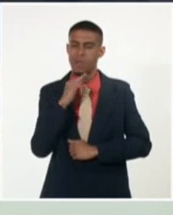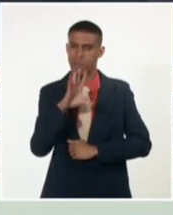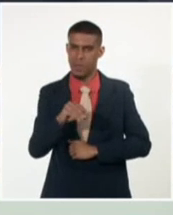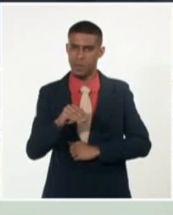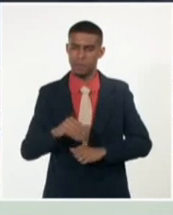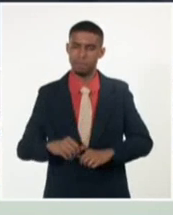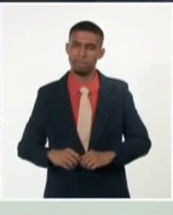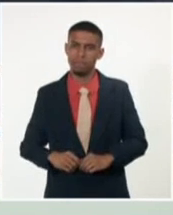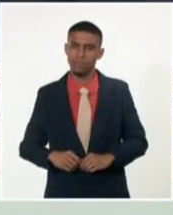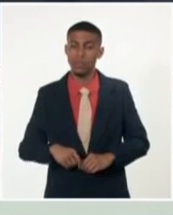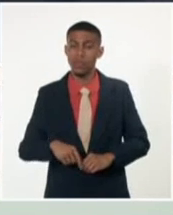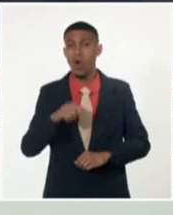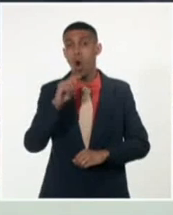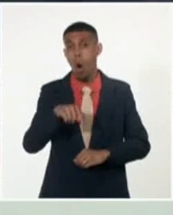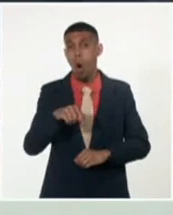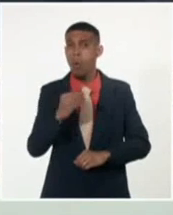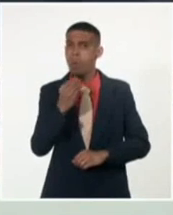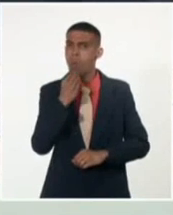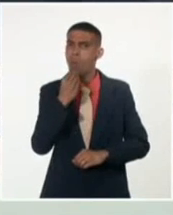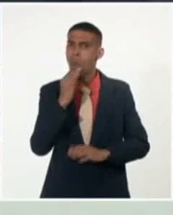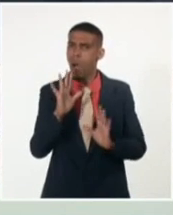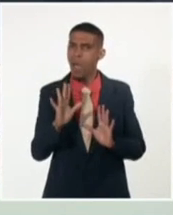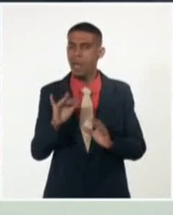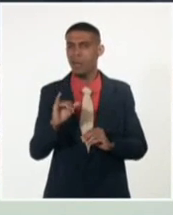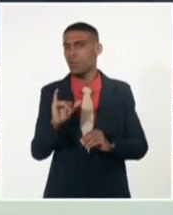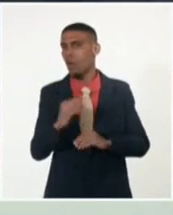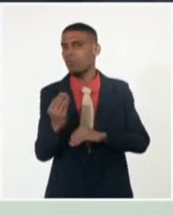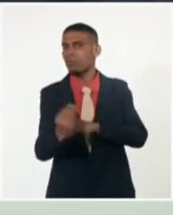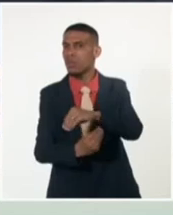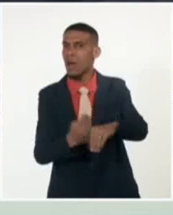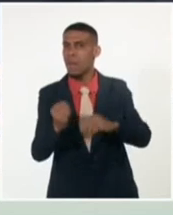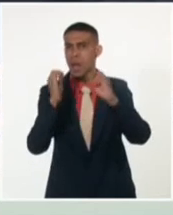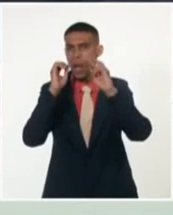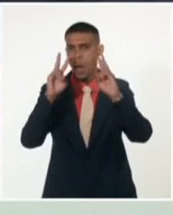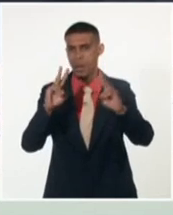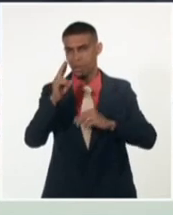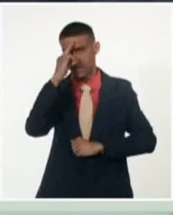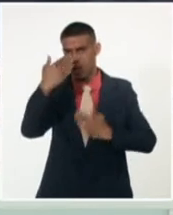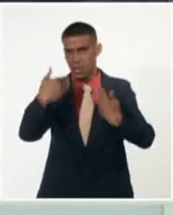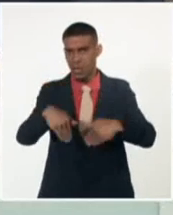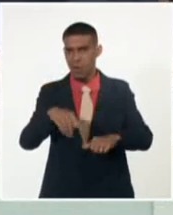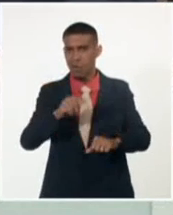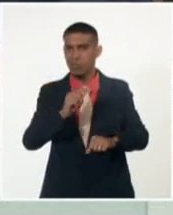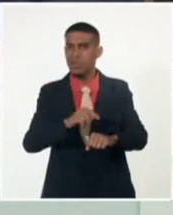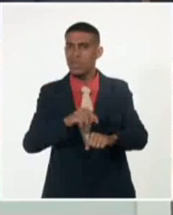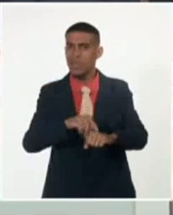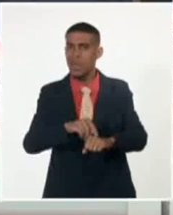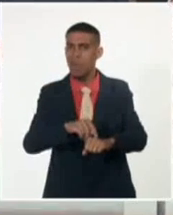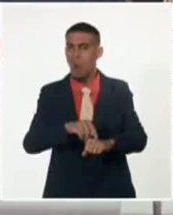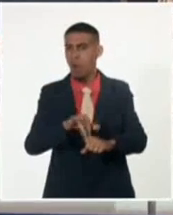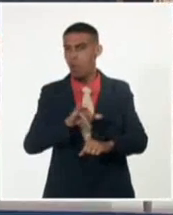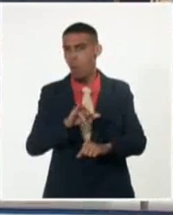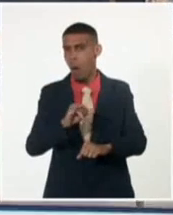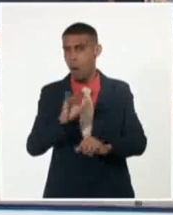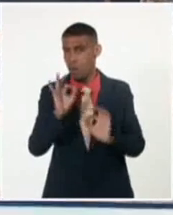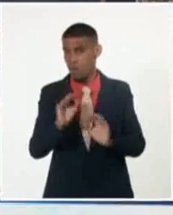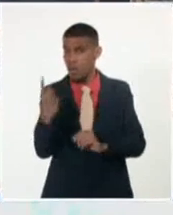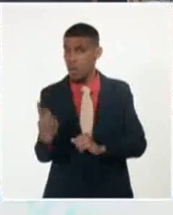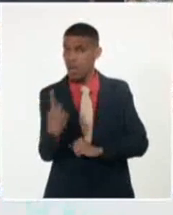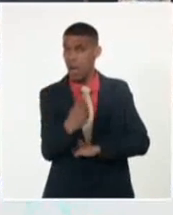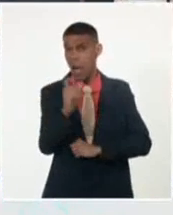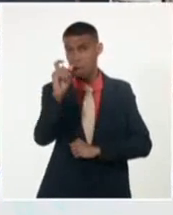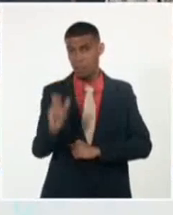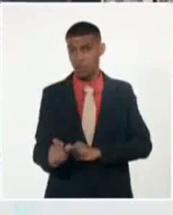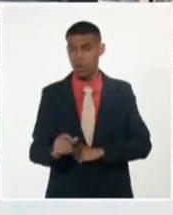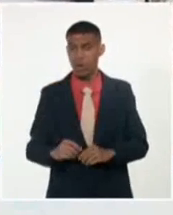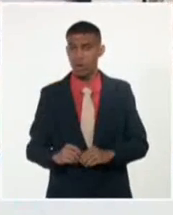si hoy resulta posible prolongar la vida, la salud y el tiempo útil de las personas, si es perfectamente